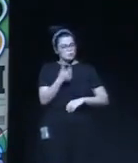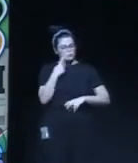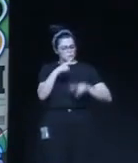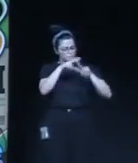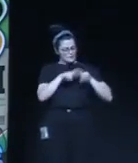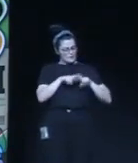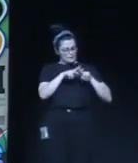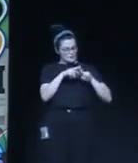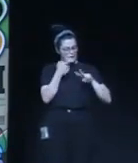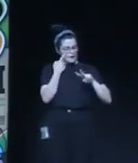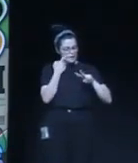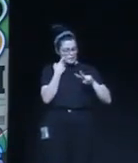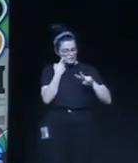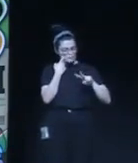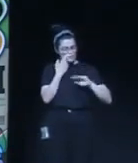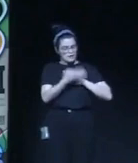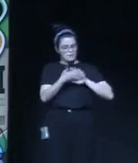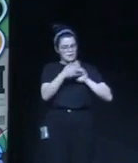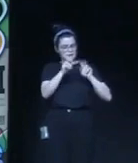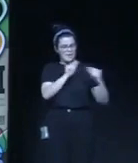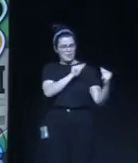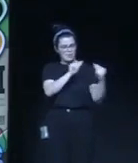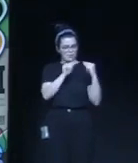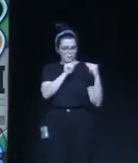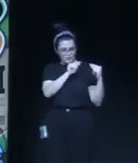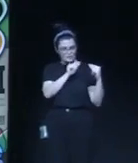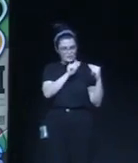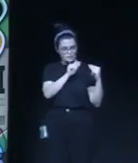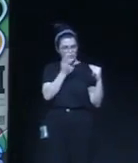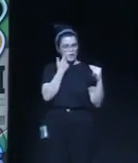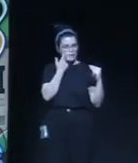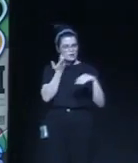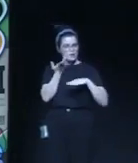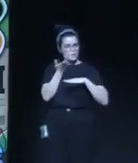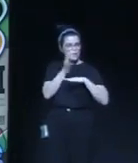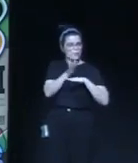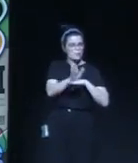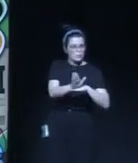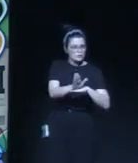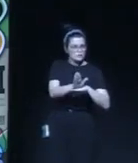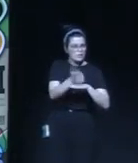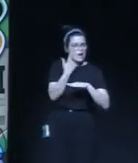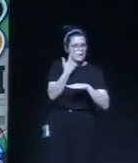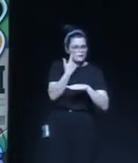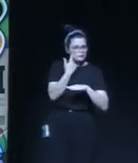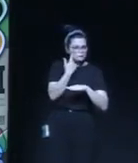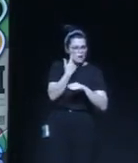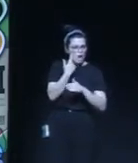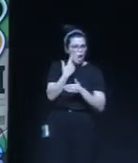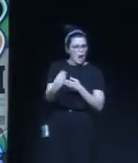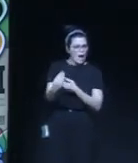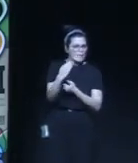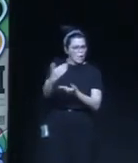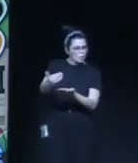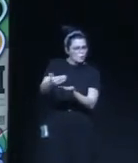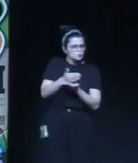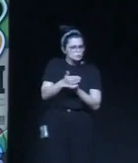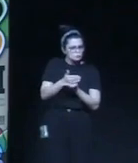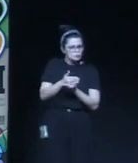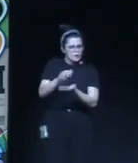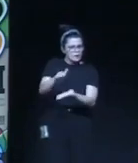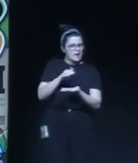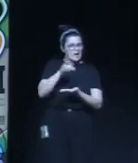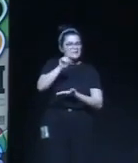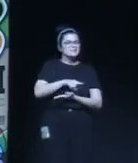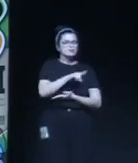poco ese debate en el que se vertebra la propuesta, ¿no? Que es coger la ayuda o no cogerla.